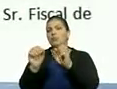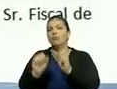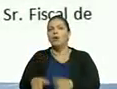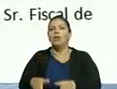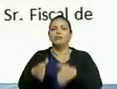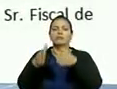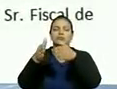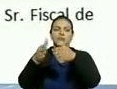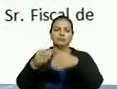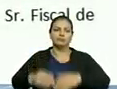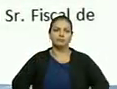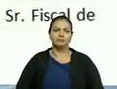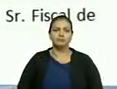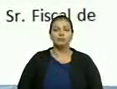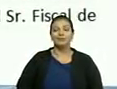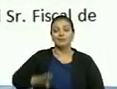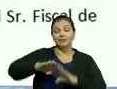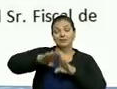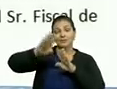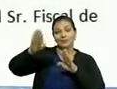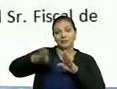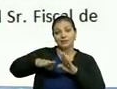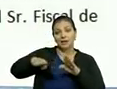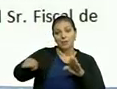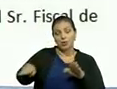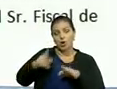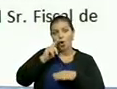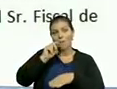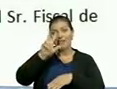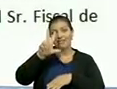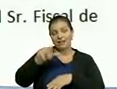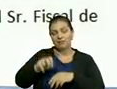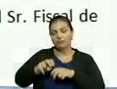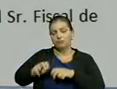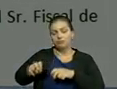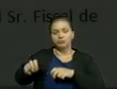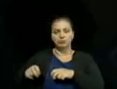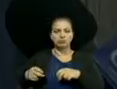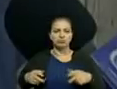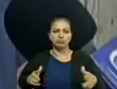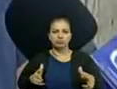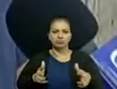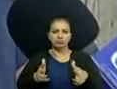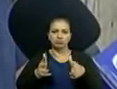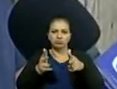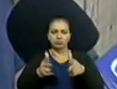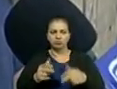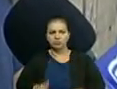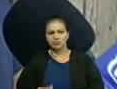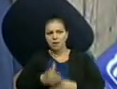a bordo de una camioneta le dispararon por varias ocasiones. Era una buena persona.